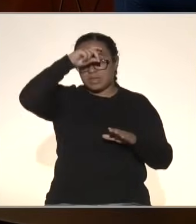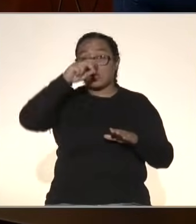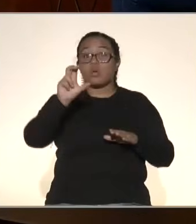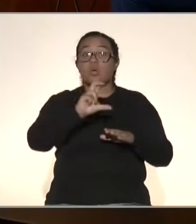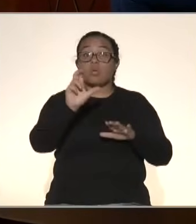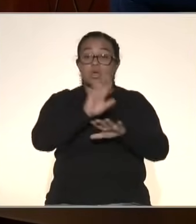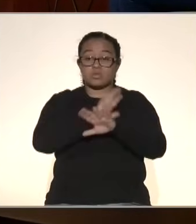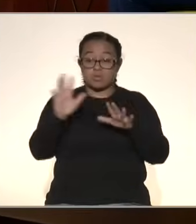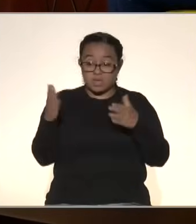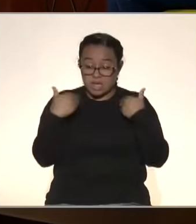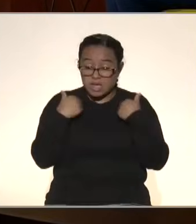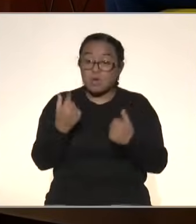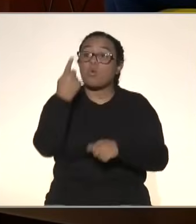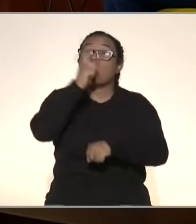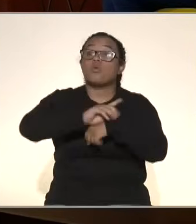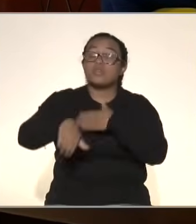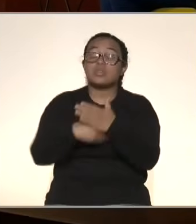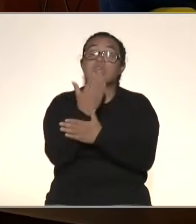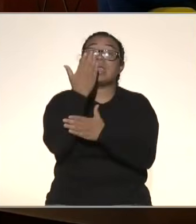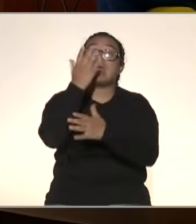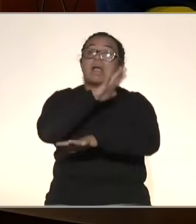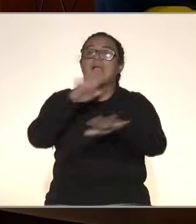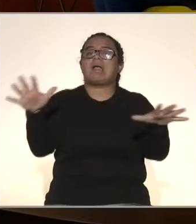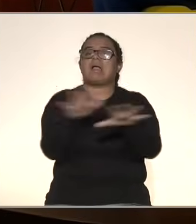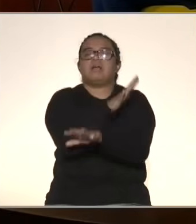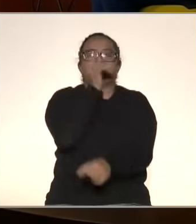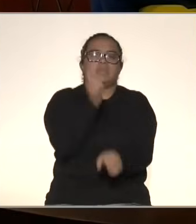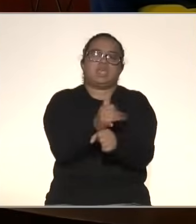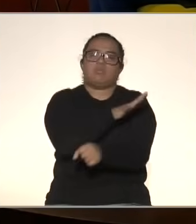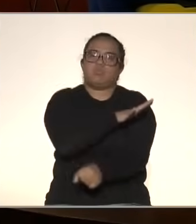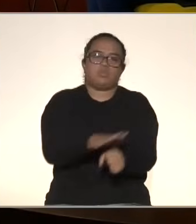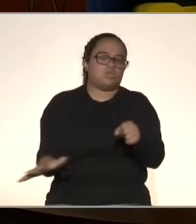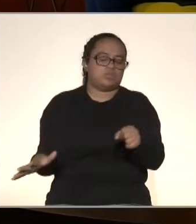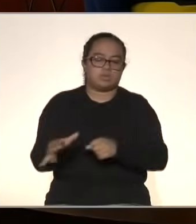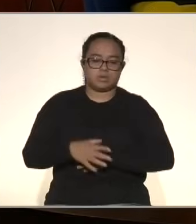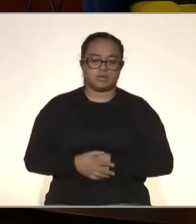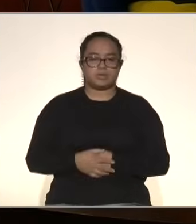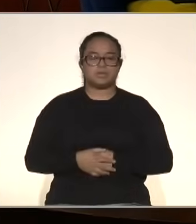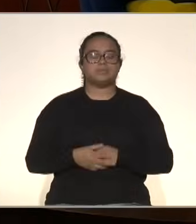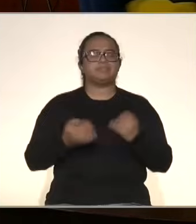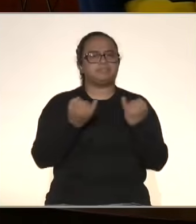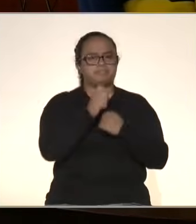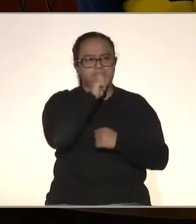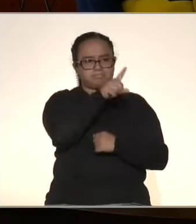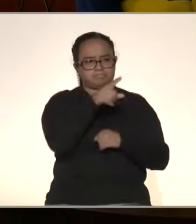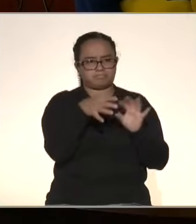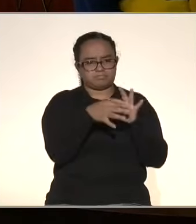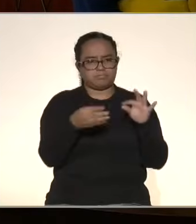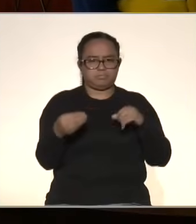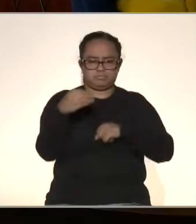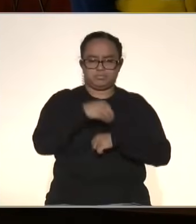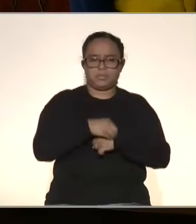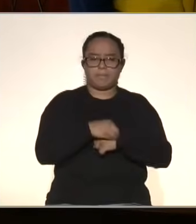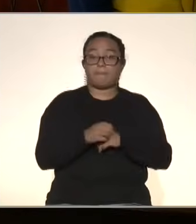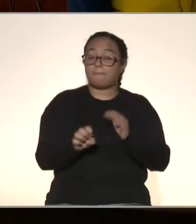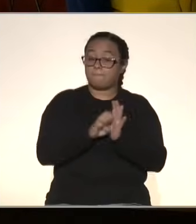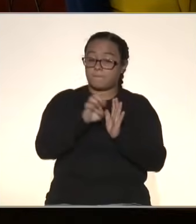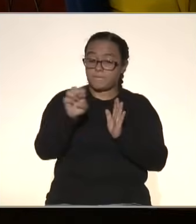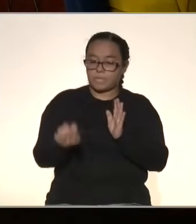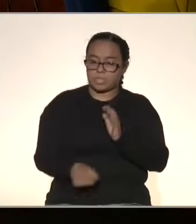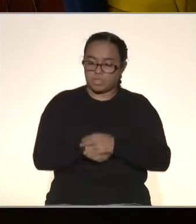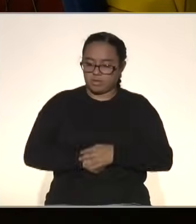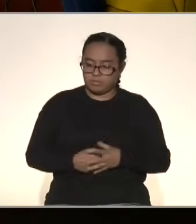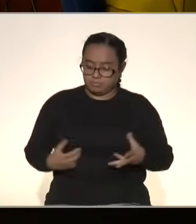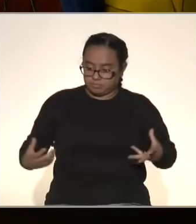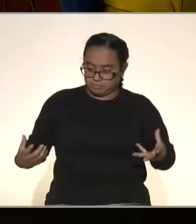no cambian las cosas de un día para otro. Alexis, perdón, te interrumpí. No, es que yo creo que pondré algunas acotaciones a esto. Por ejemplo,